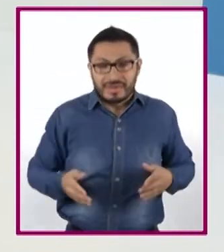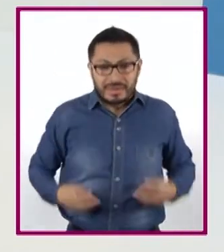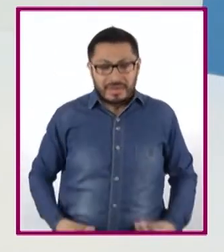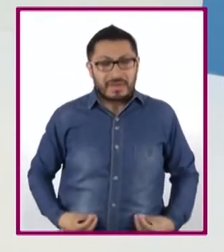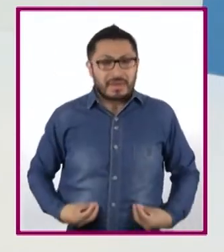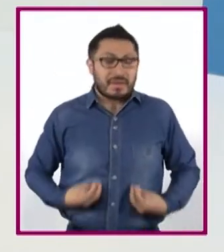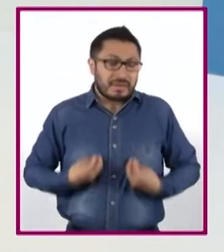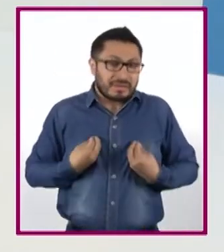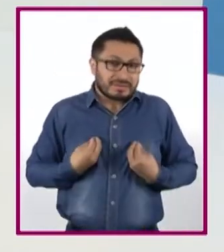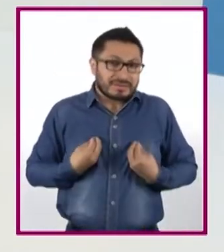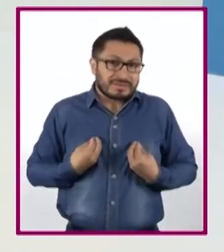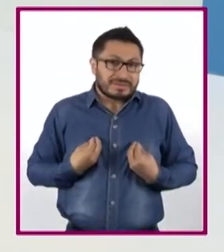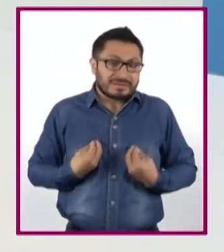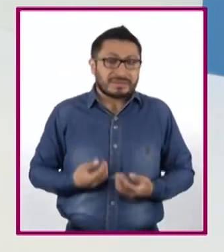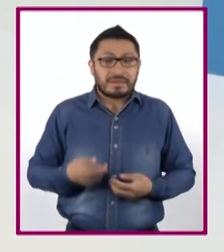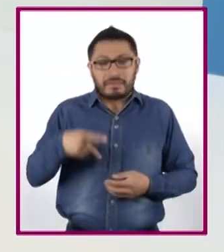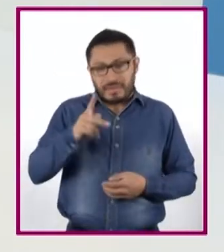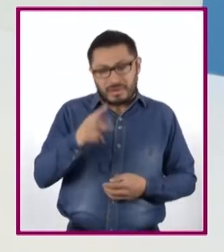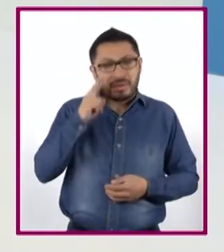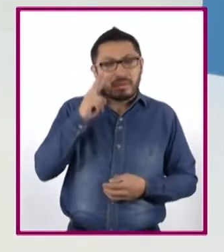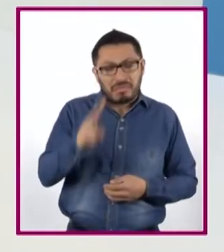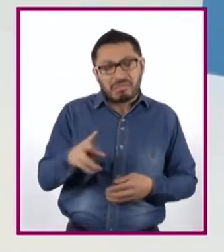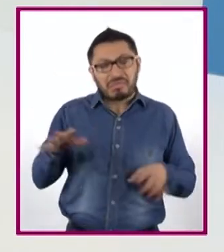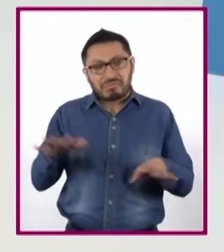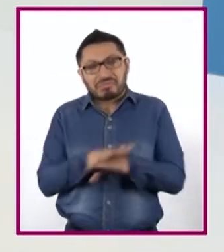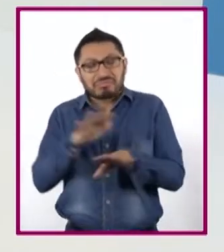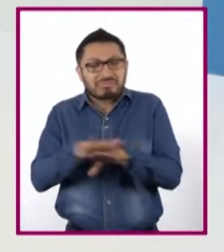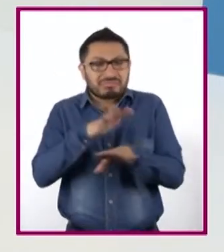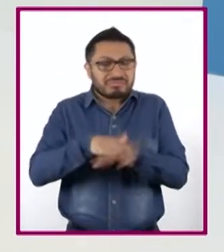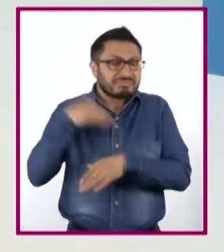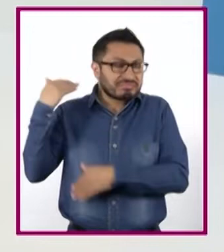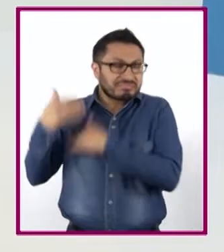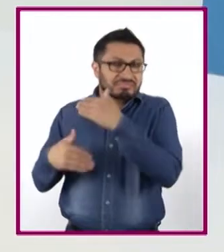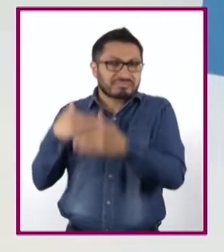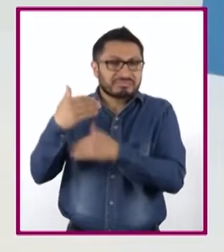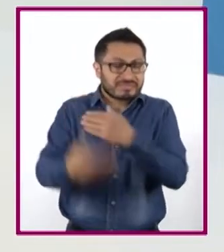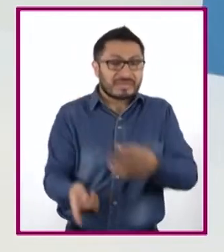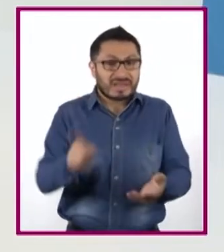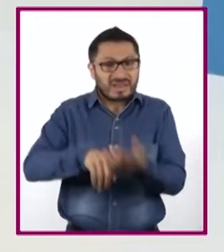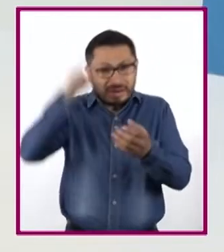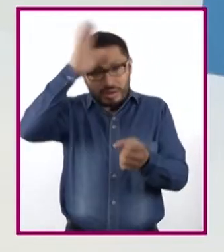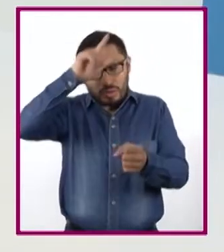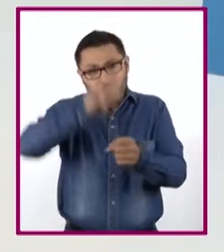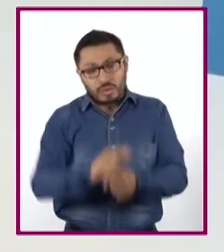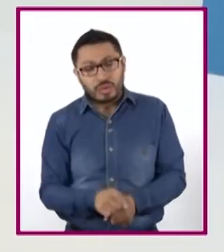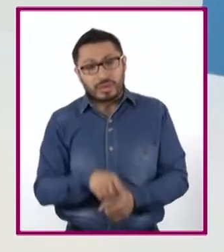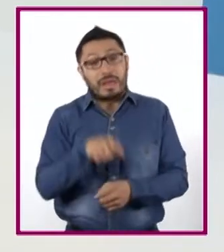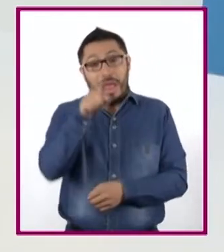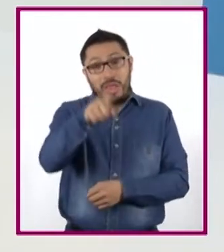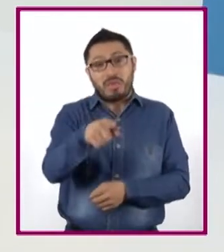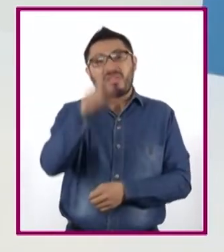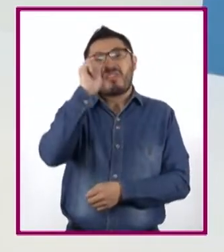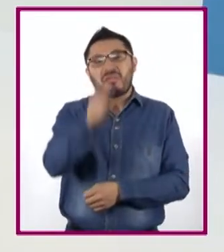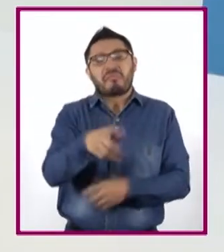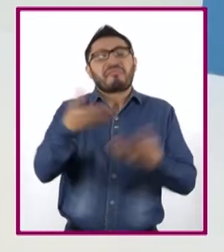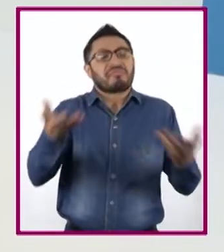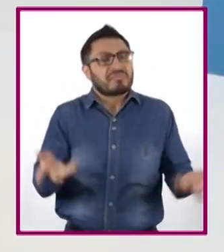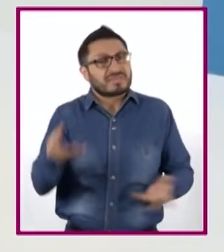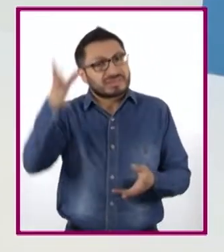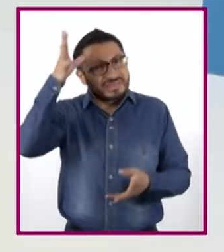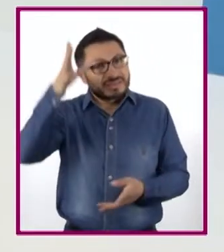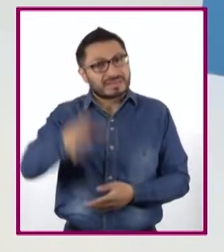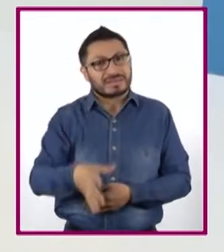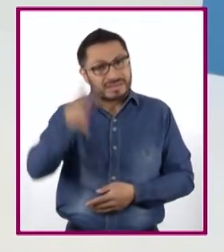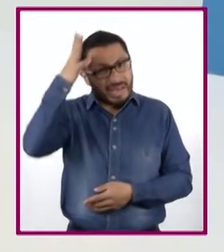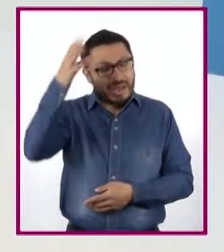hemos visto que puede cambiar en el tiempo, en las culturas o para las personas, para ustedes, ¿qué es la adolescencia? Veamos el